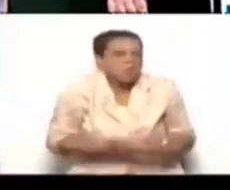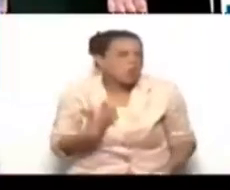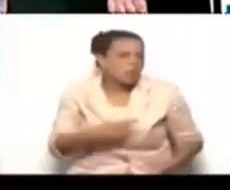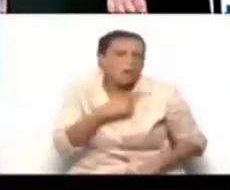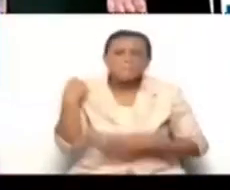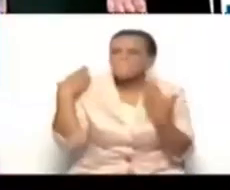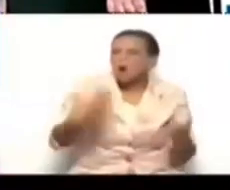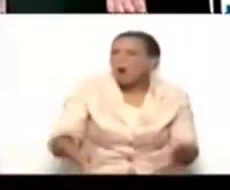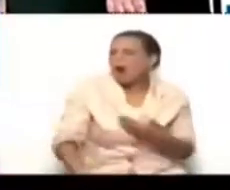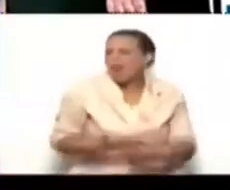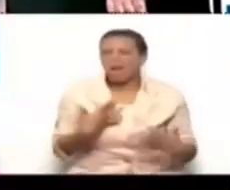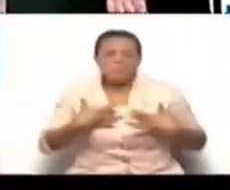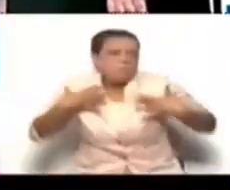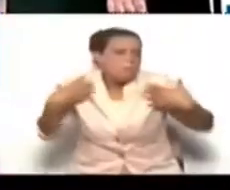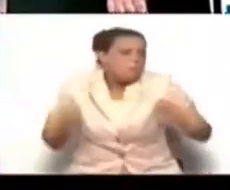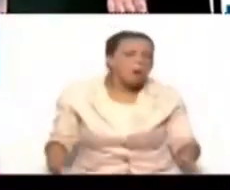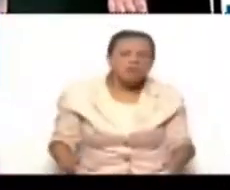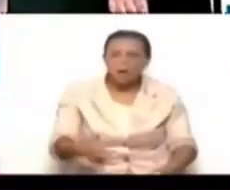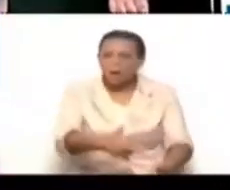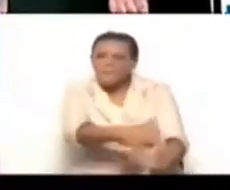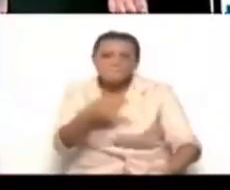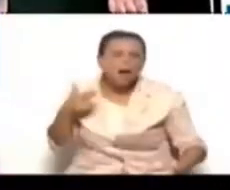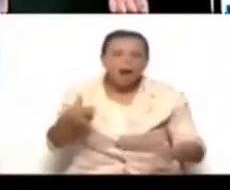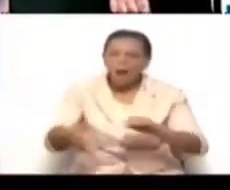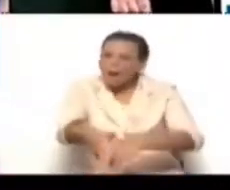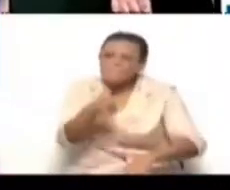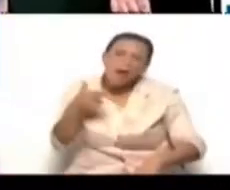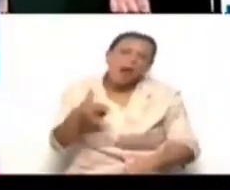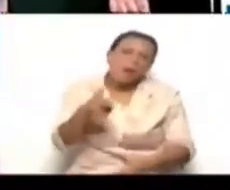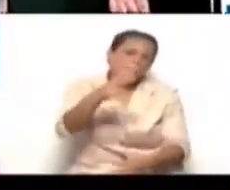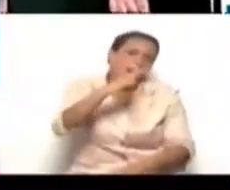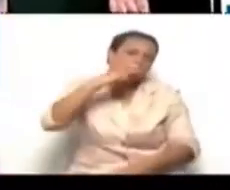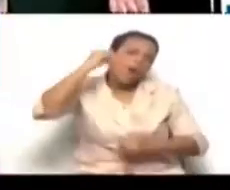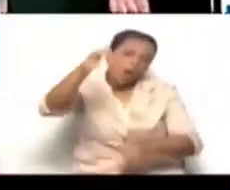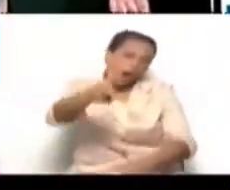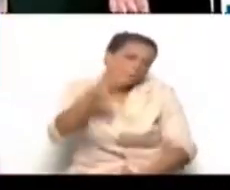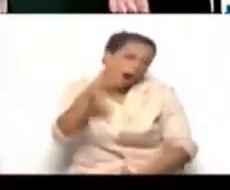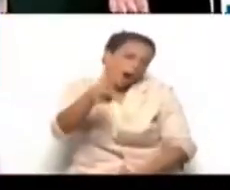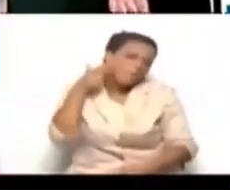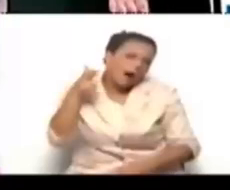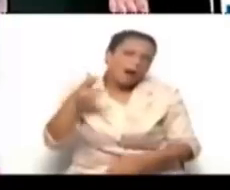morir, decía. Yo voy y voy a hacerlo.